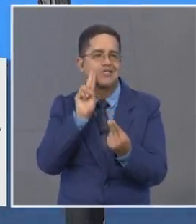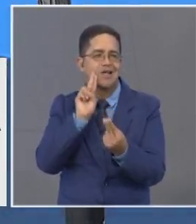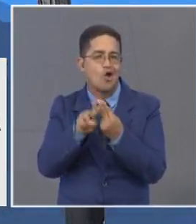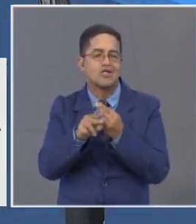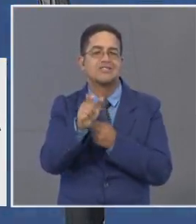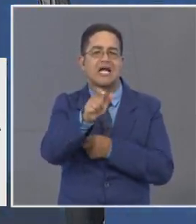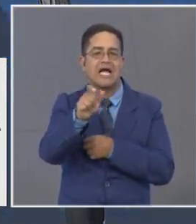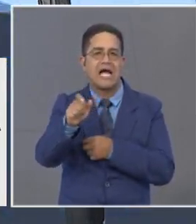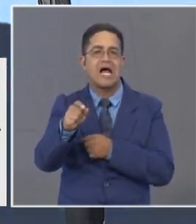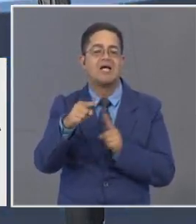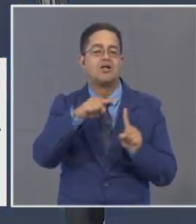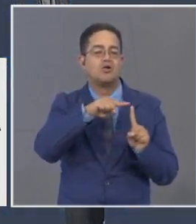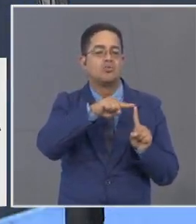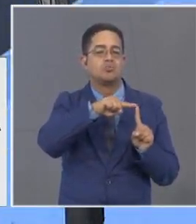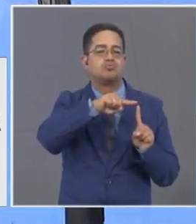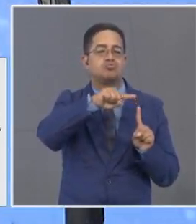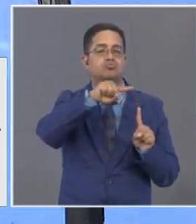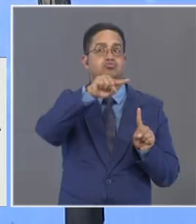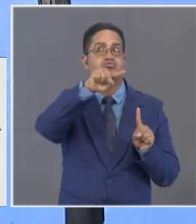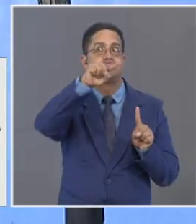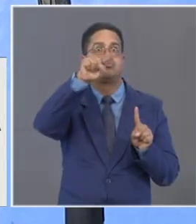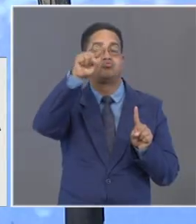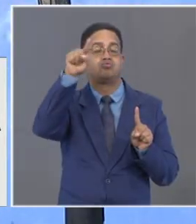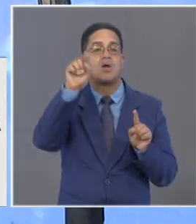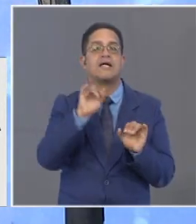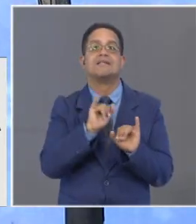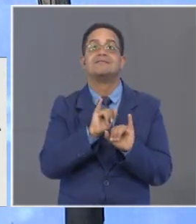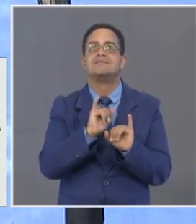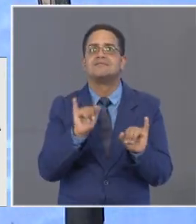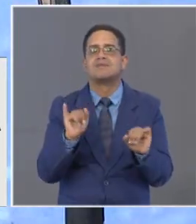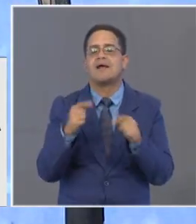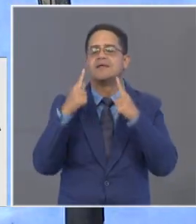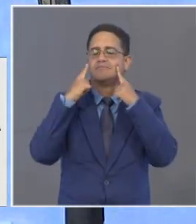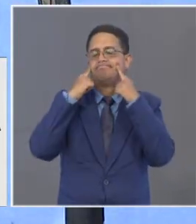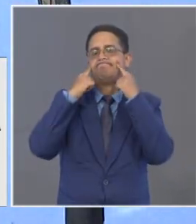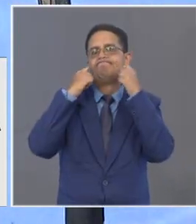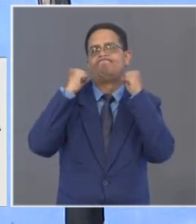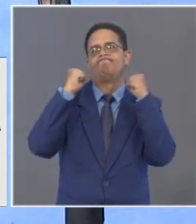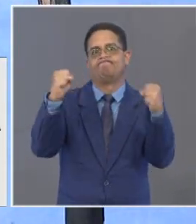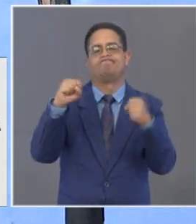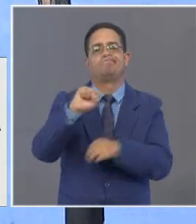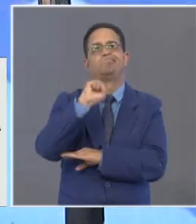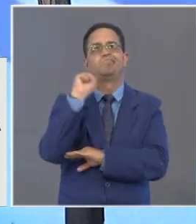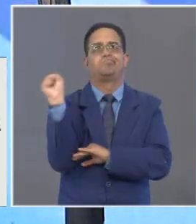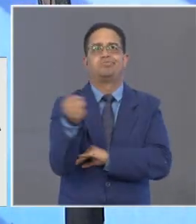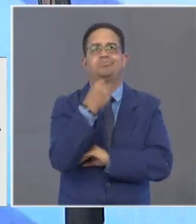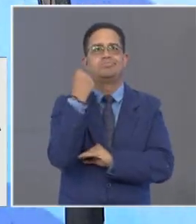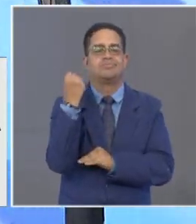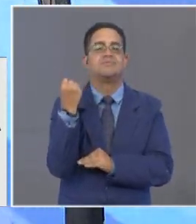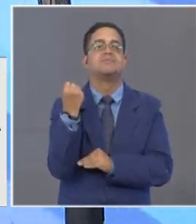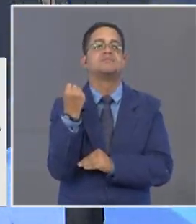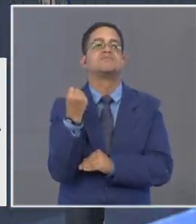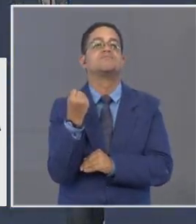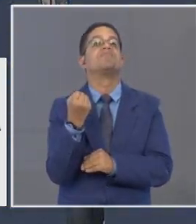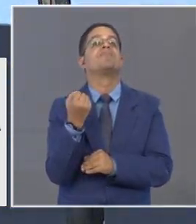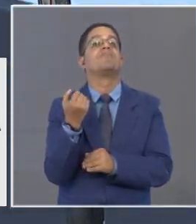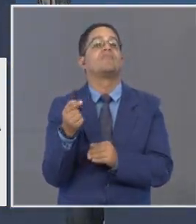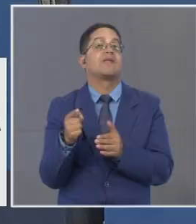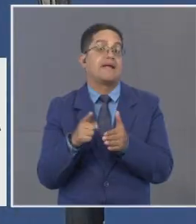ACME donde ya tú calificas como un super especialista o un supraespecialista. Y en